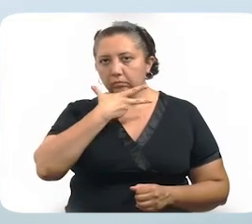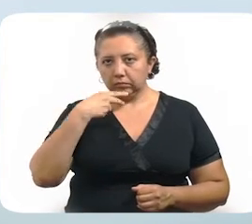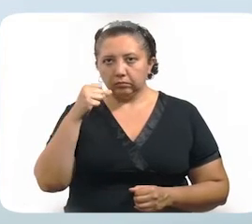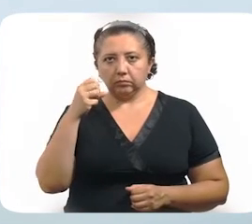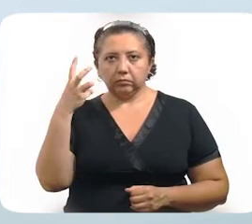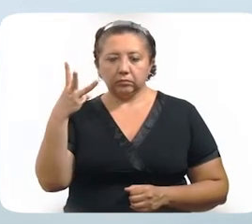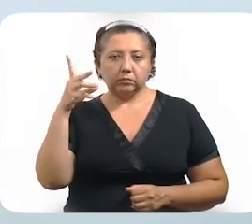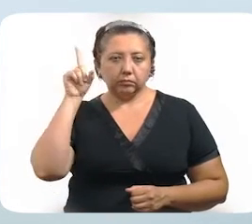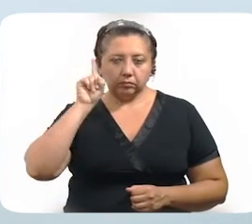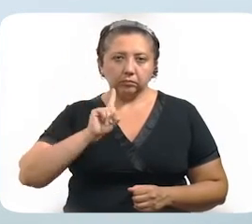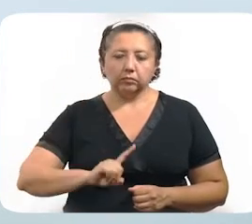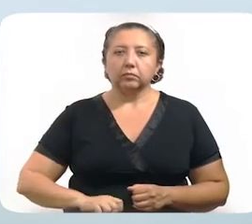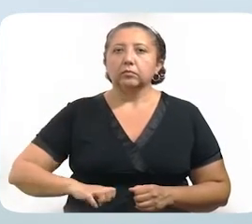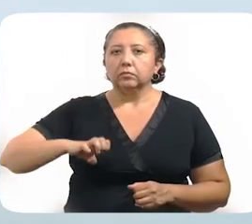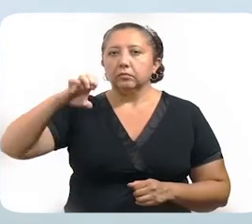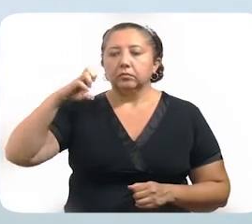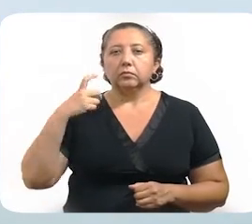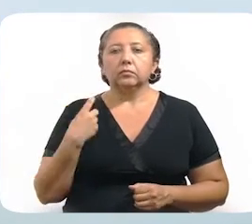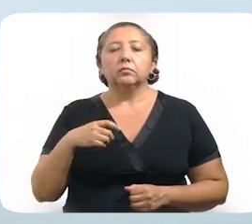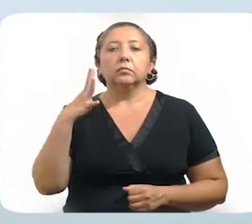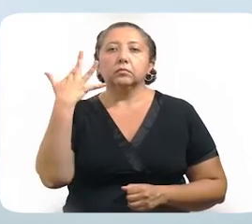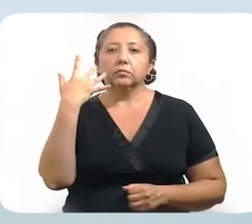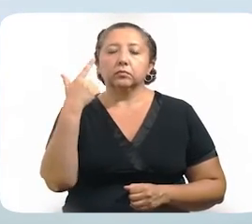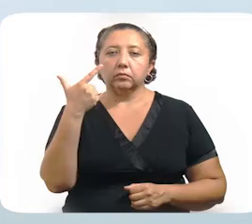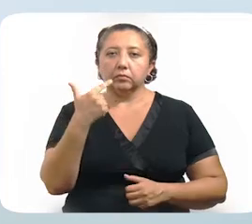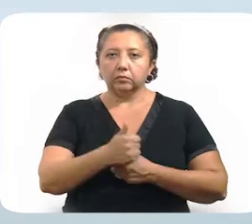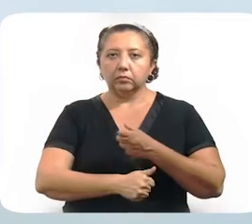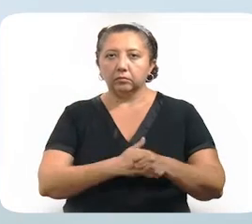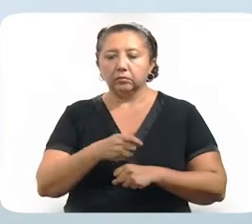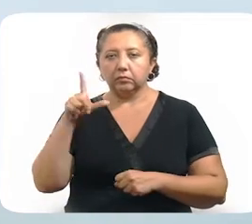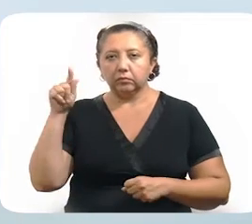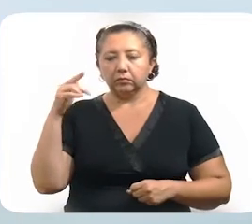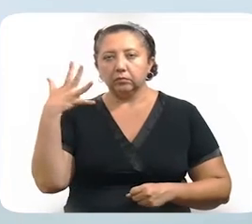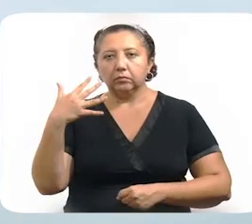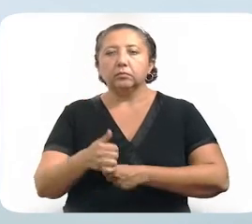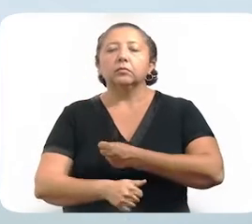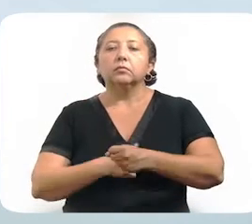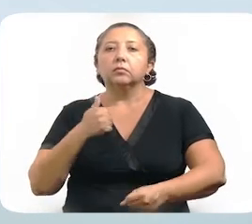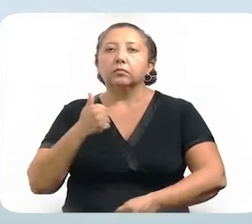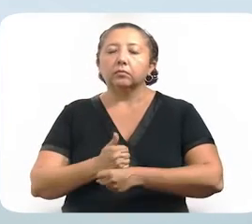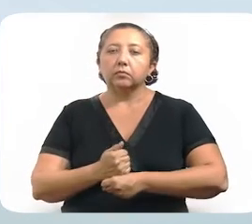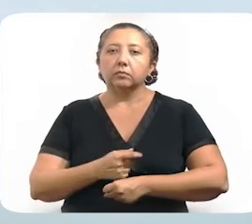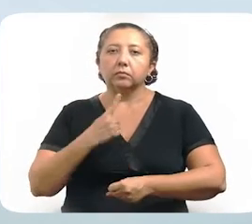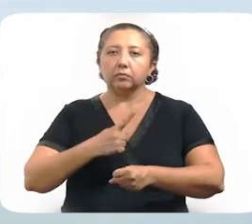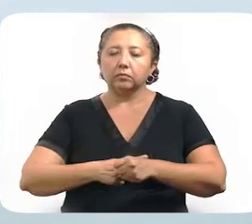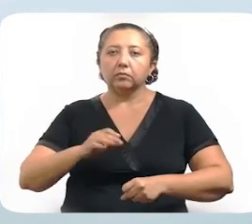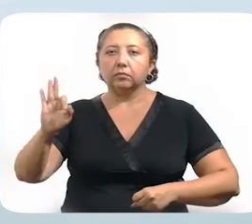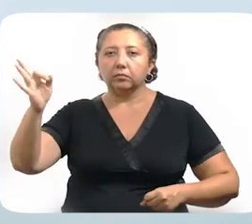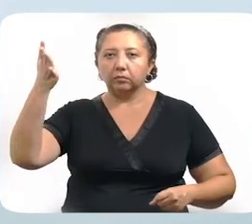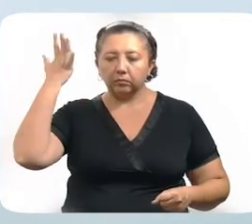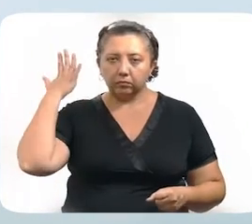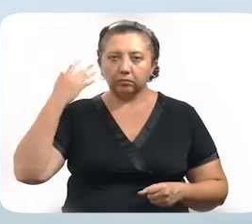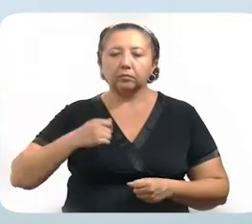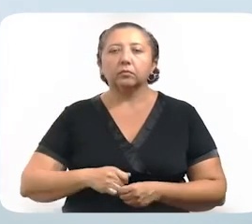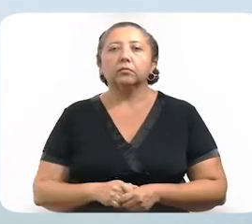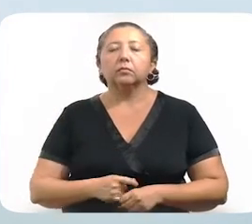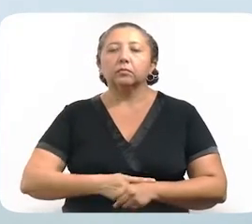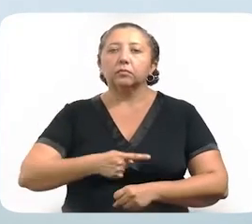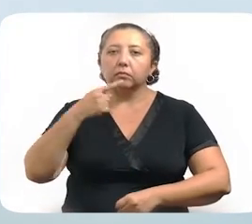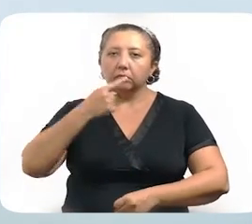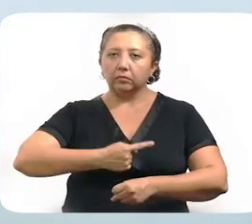y tres mujeres de un rango de edad de 57 años a 75 años sus principales enfermedades fueron